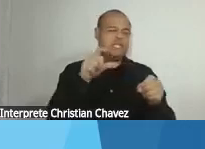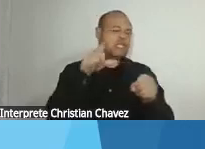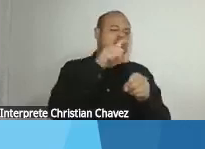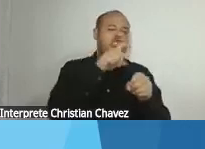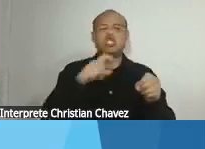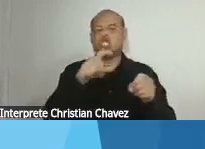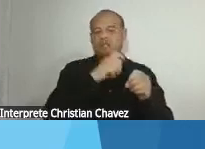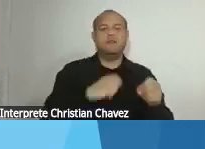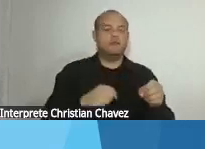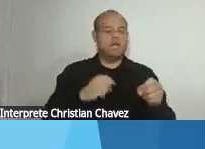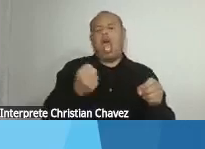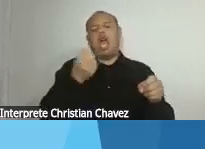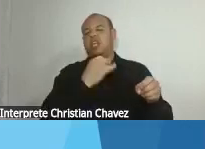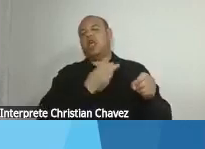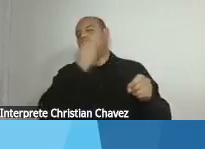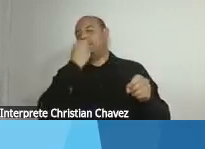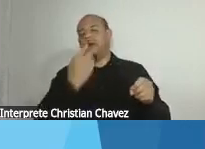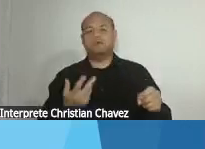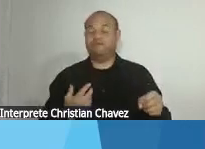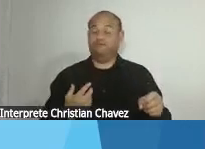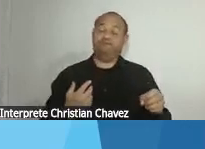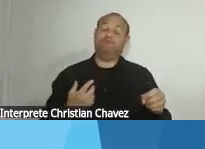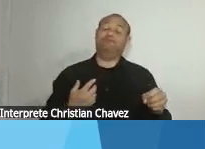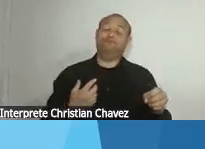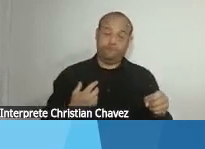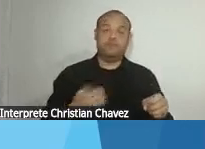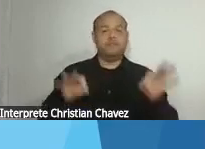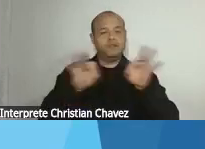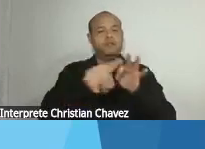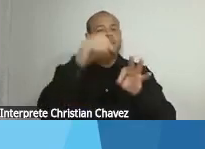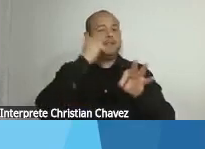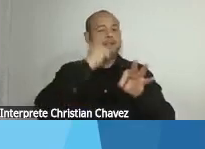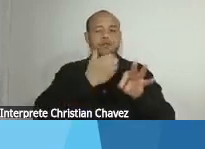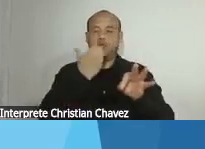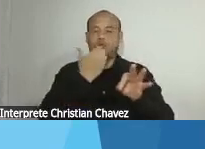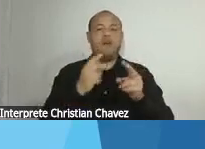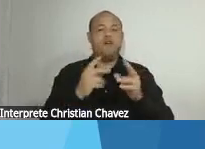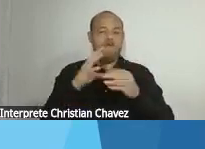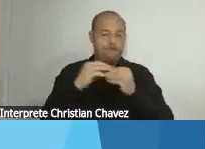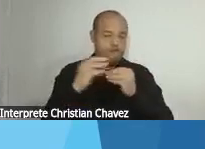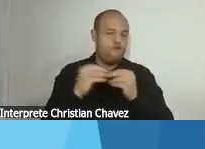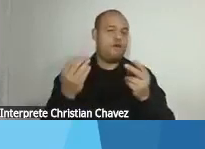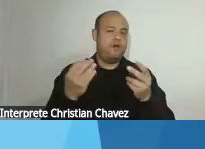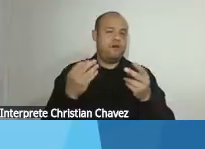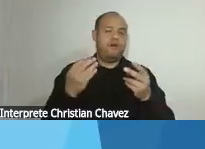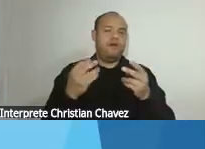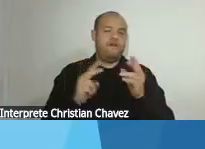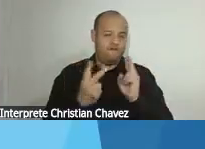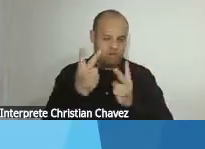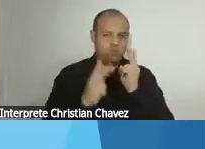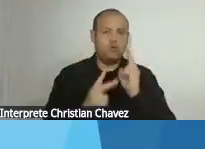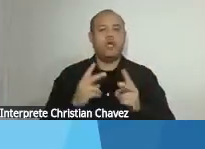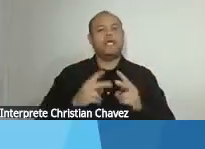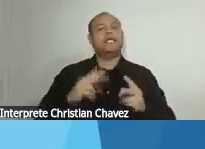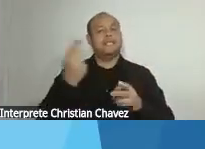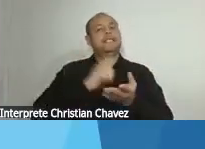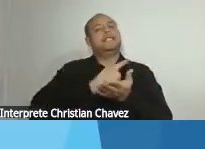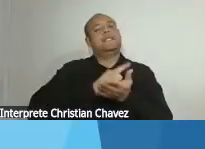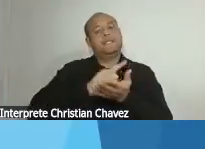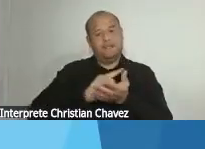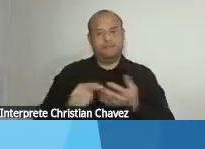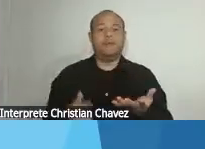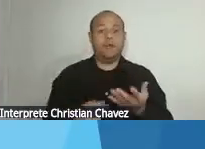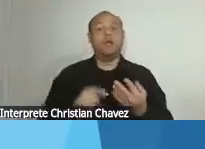higiénico de los alimentos. Sí, aquí se tiene que lavar muy bien la fruta y verdura, aquí se tiene que cocer muy bien los alimentos, aquí se tiene